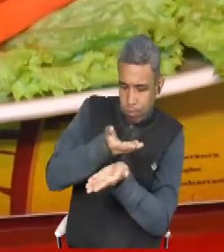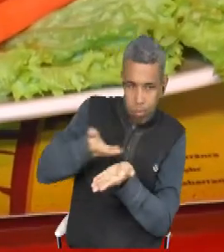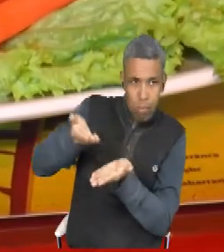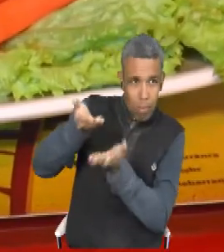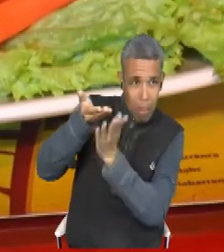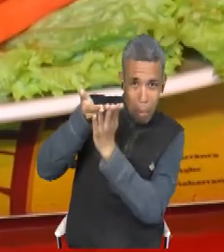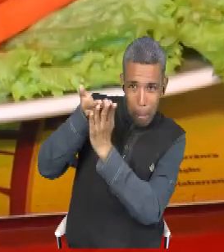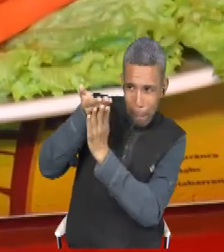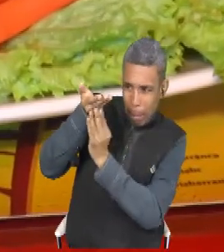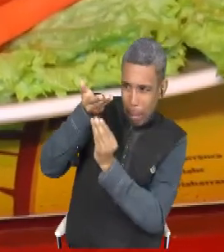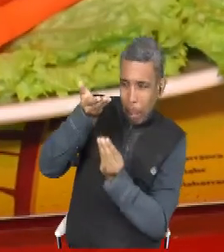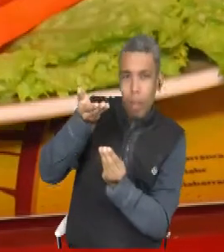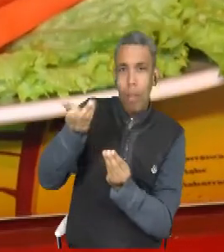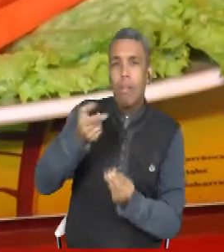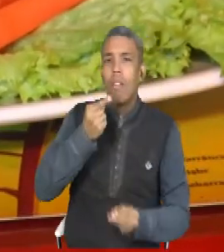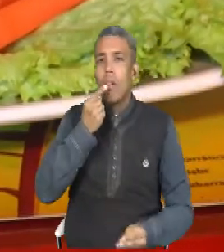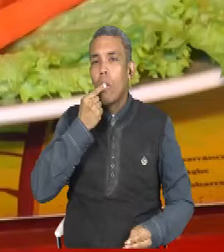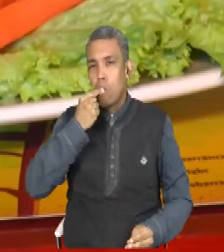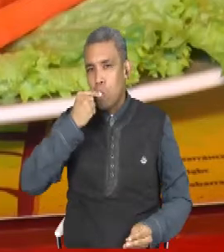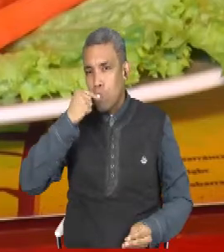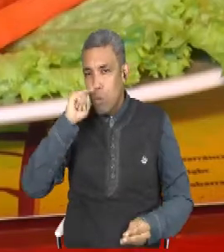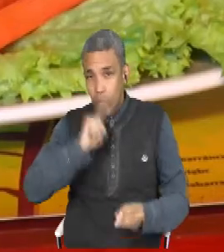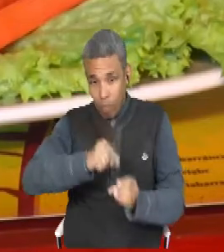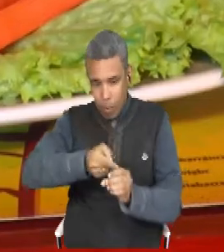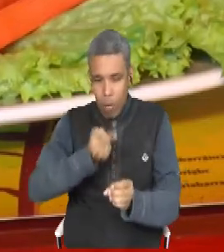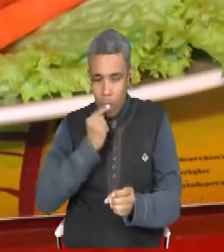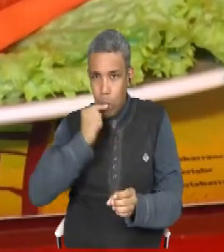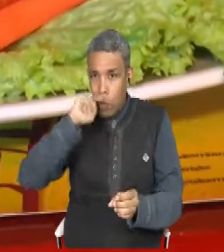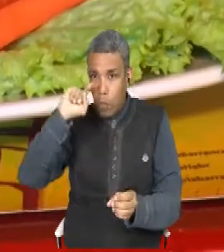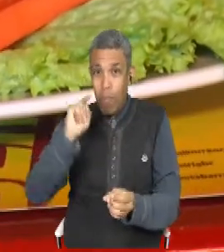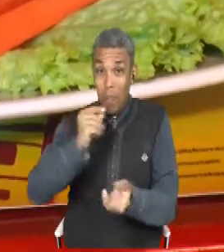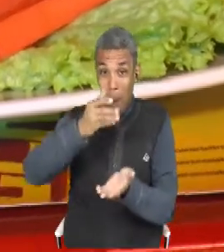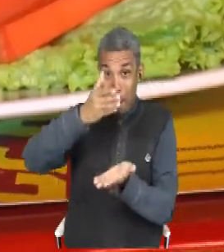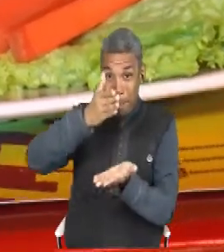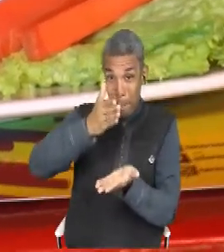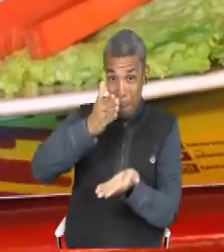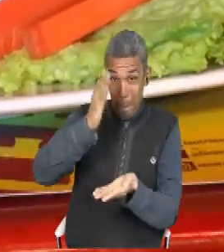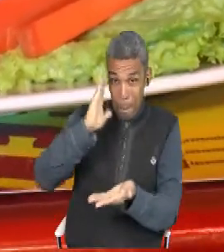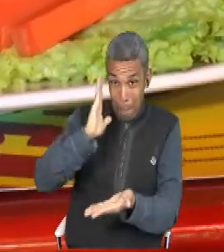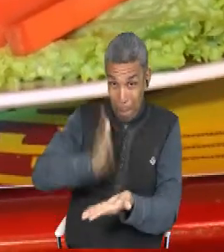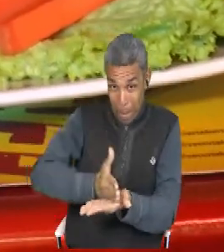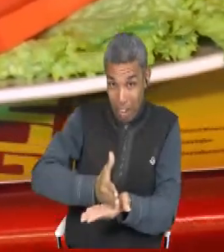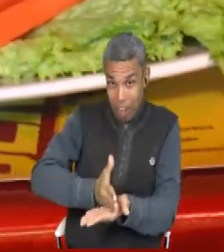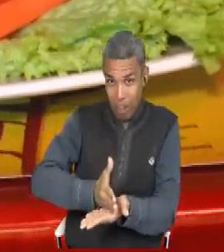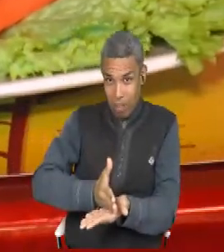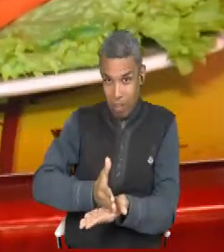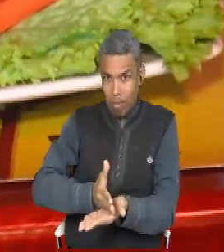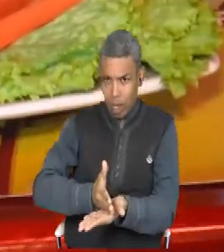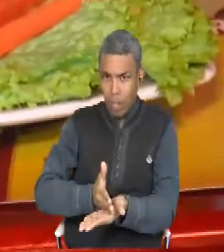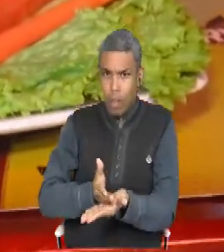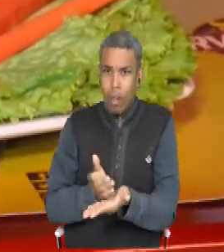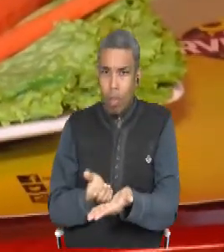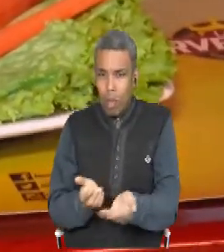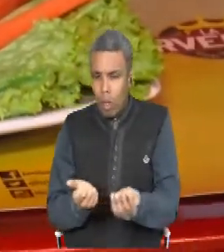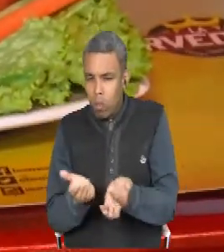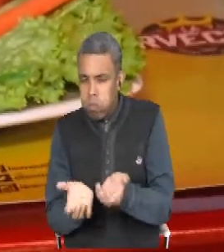panela y va con un poco de barbecue. Bueno, entonces, ¿cómo es la presentación de nuestro plato? Aquí las bañamos.